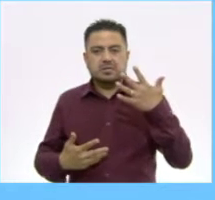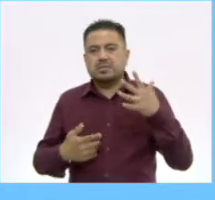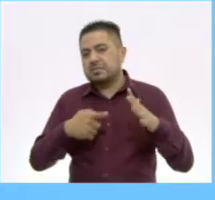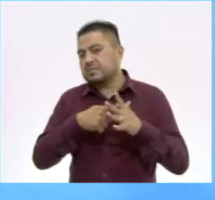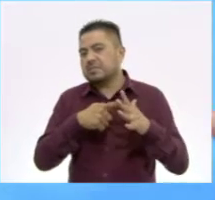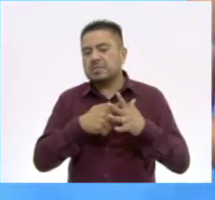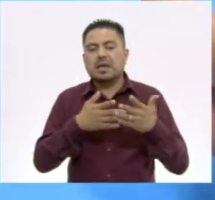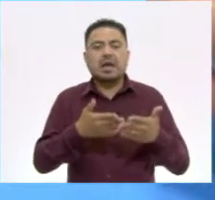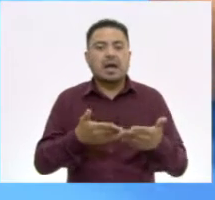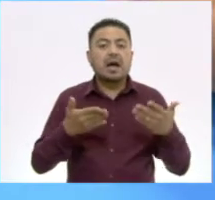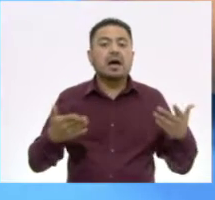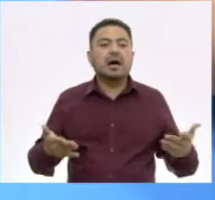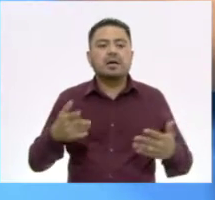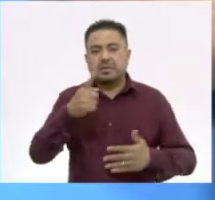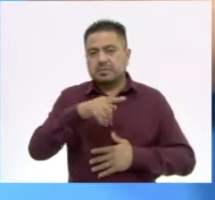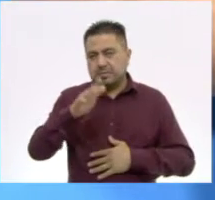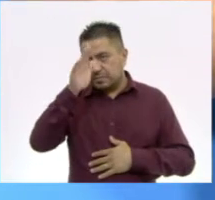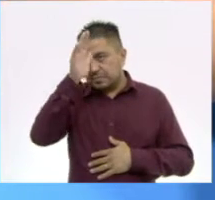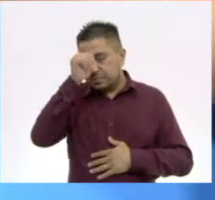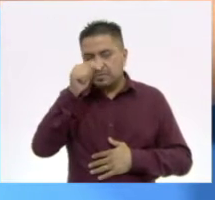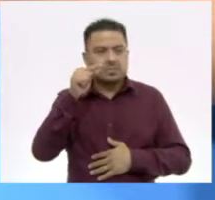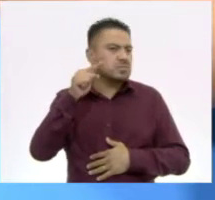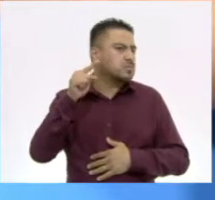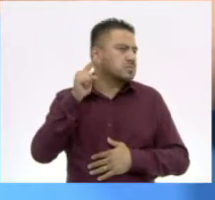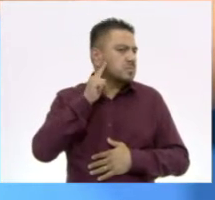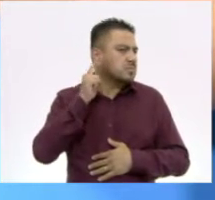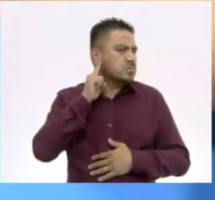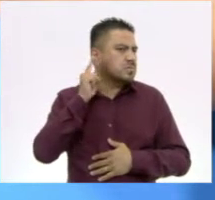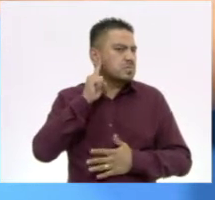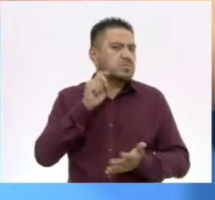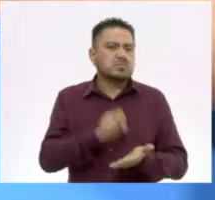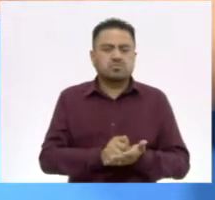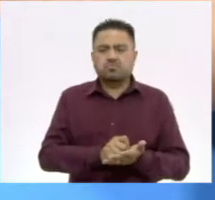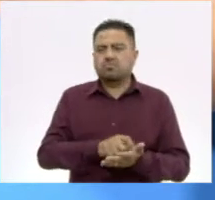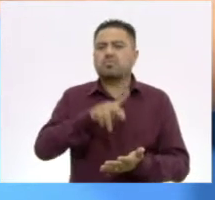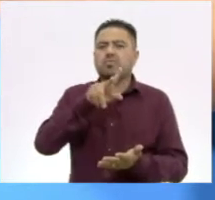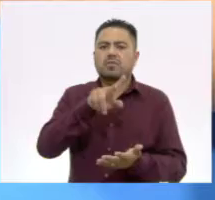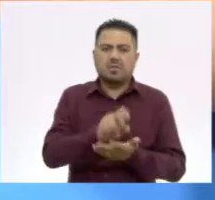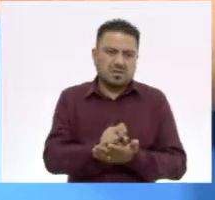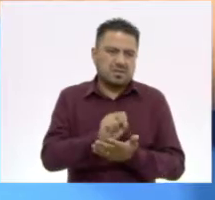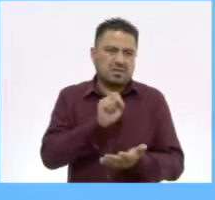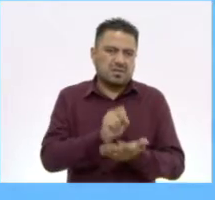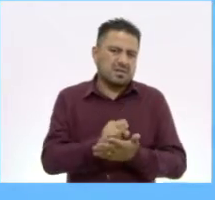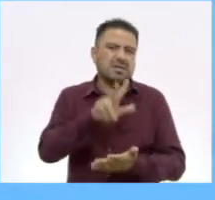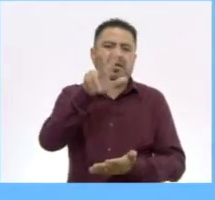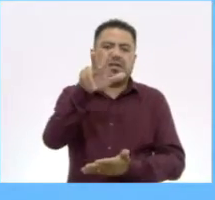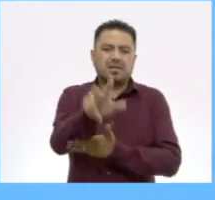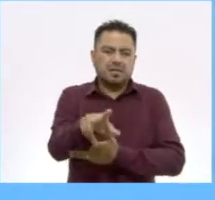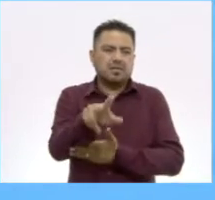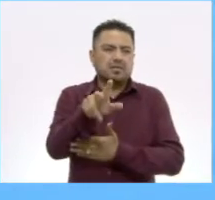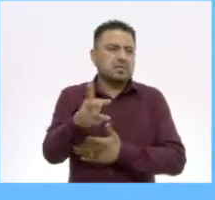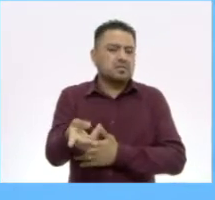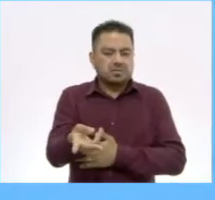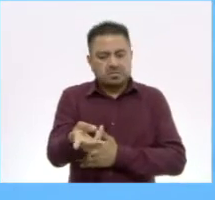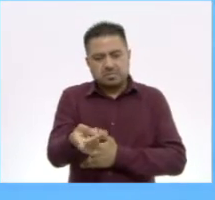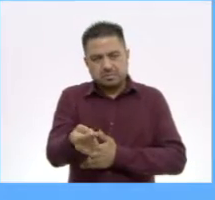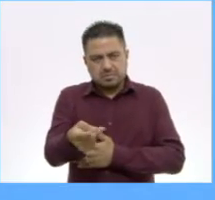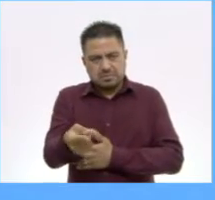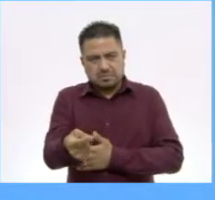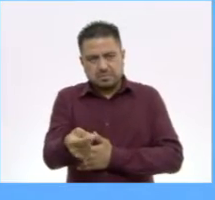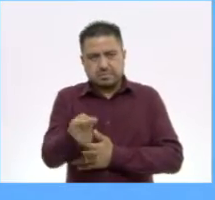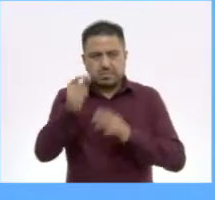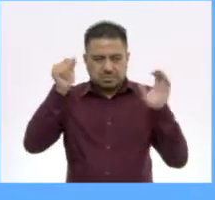entonces recordamos que escuchamos el grillo el perro